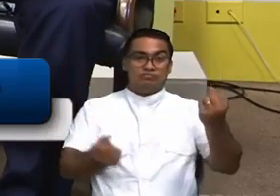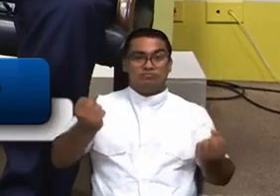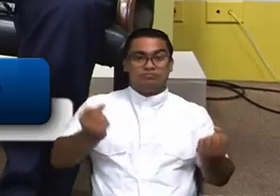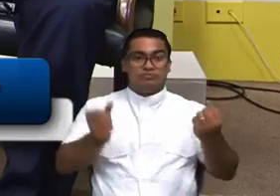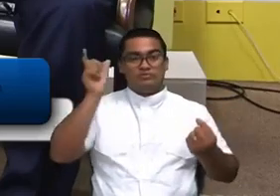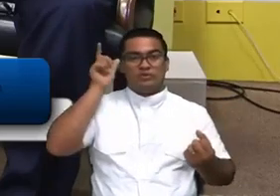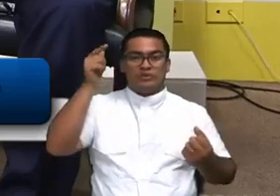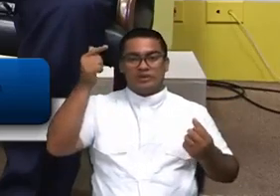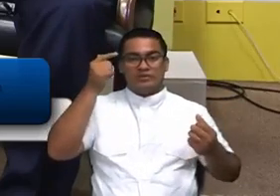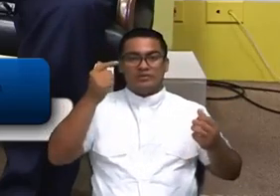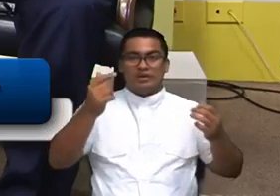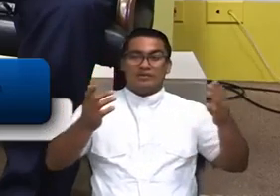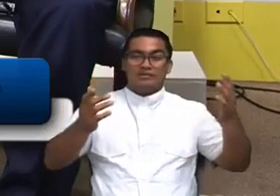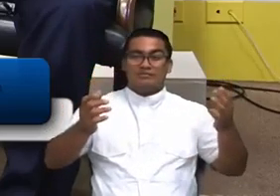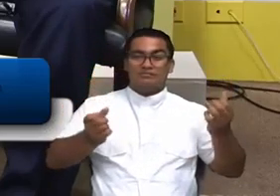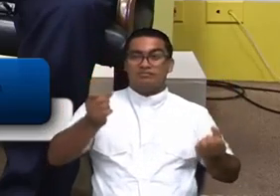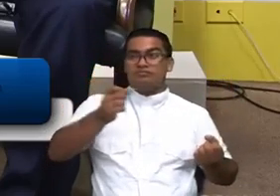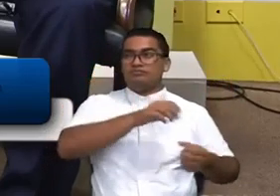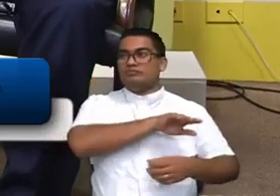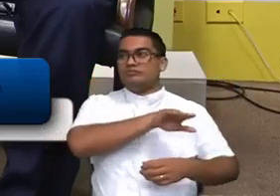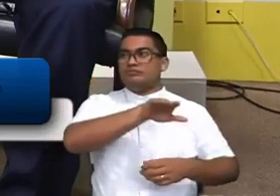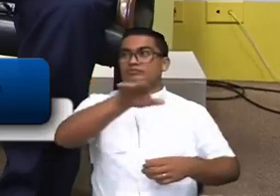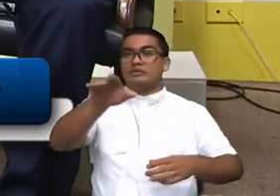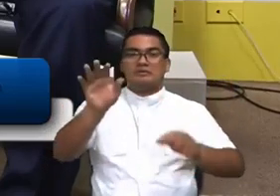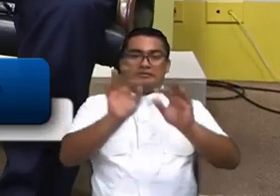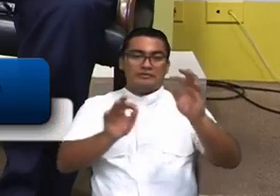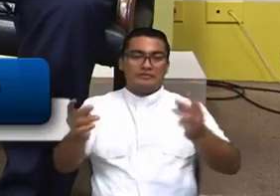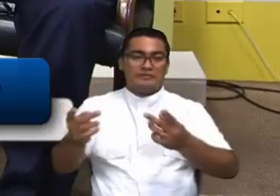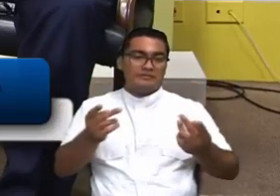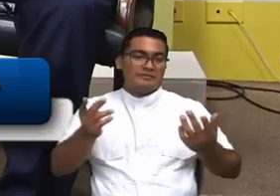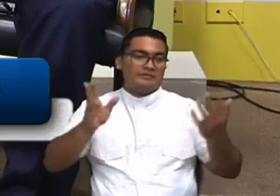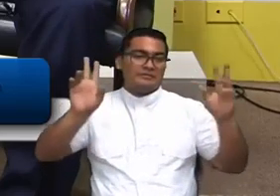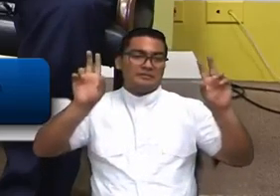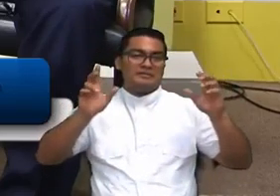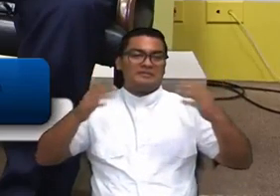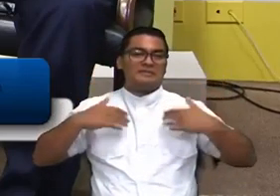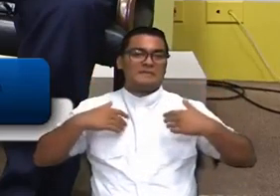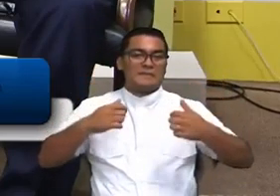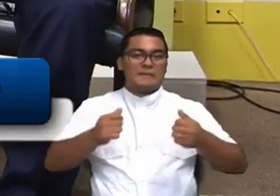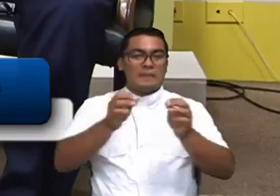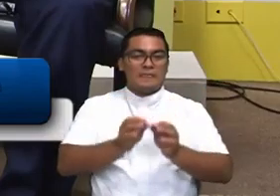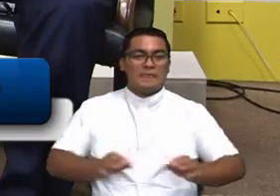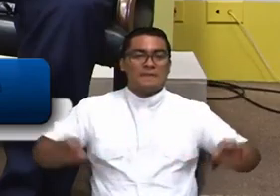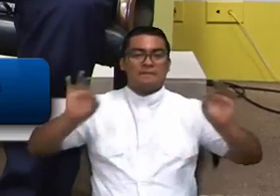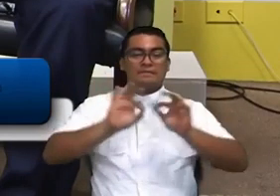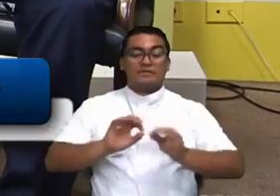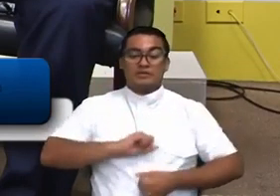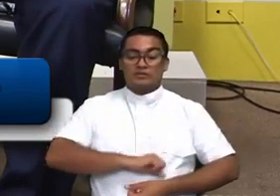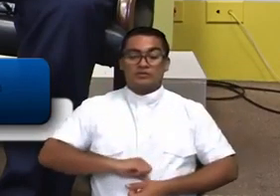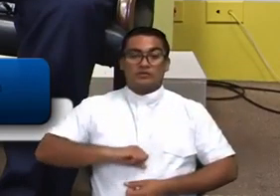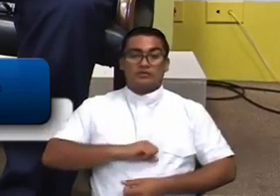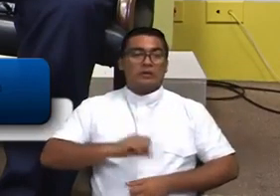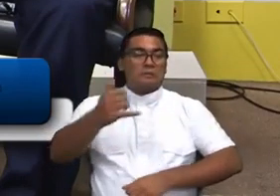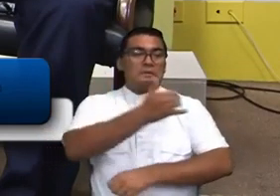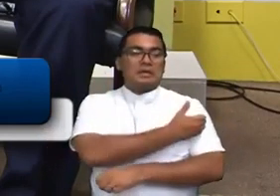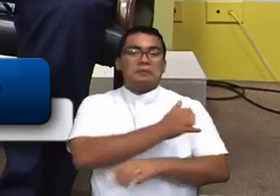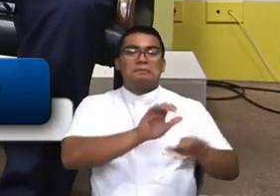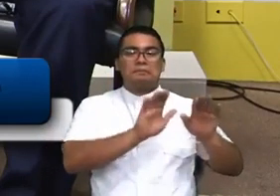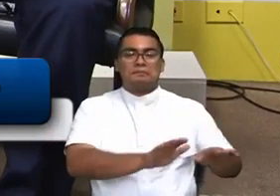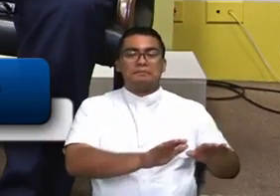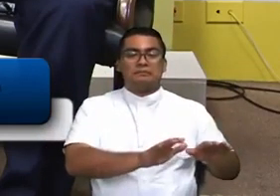ejemplo, sí, en las ferias de salud, esta especialidad ha sido fundamental. Porque no se ha quedado en el hospital.